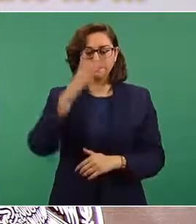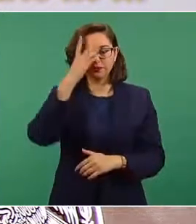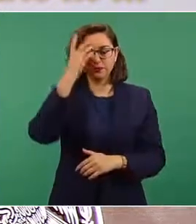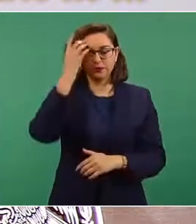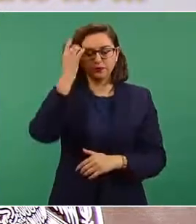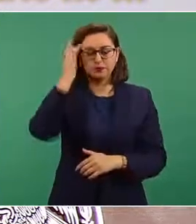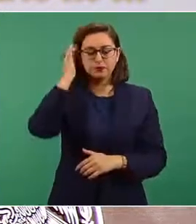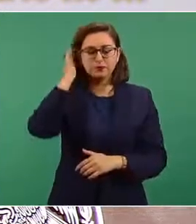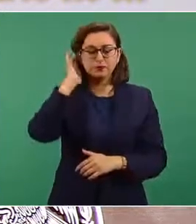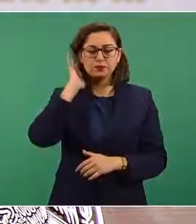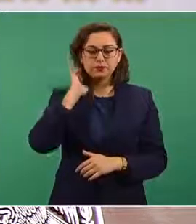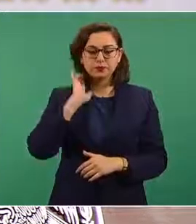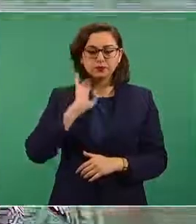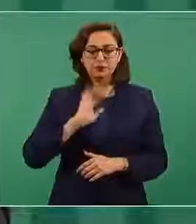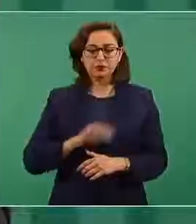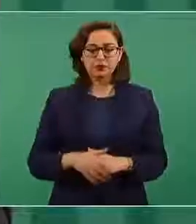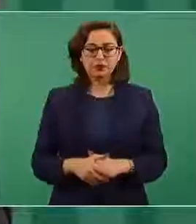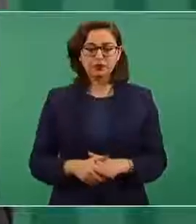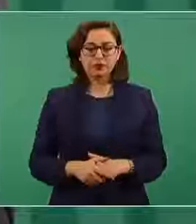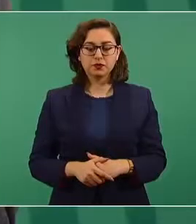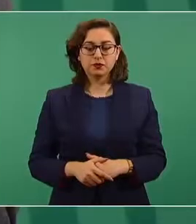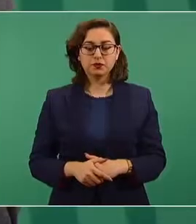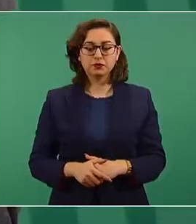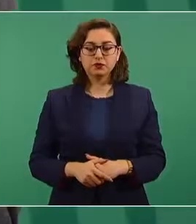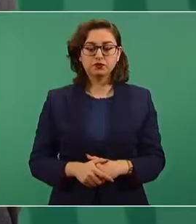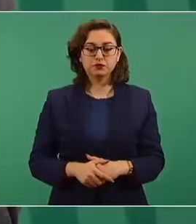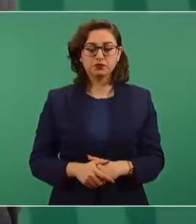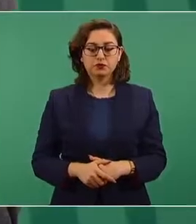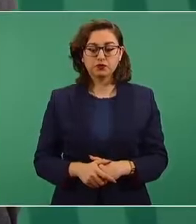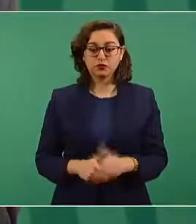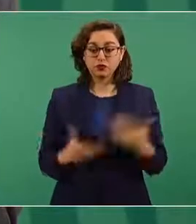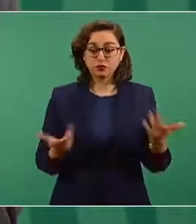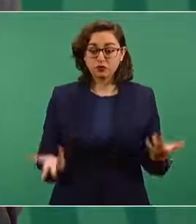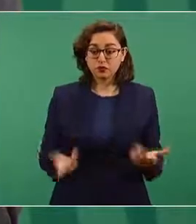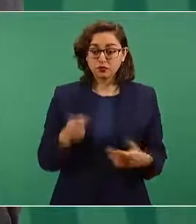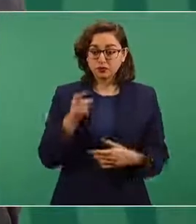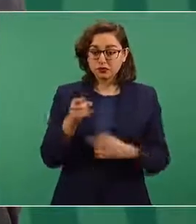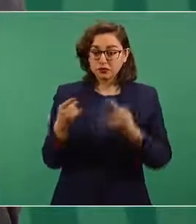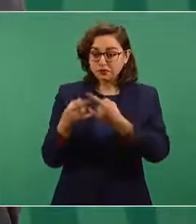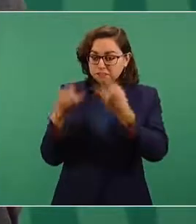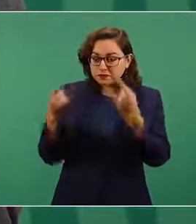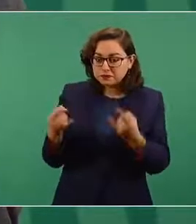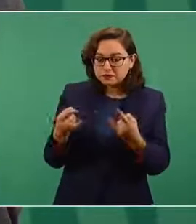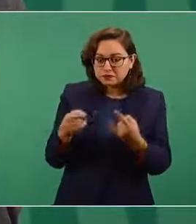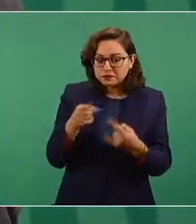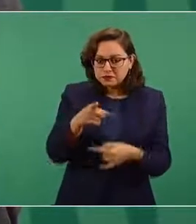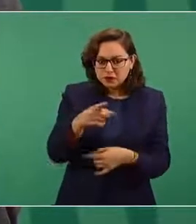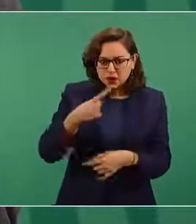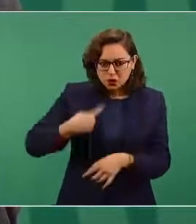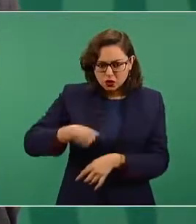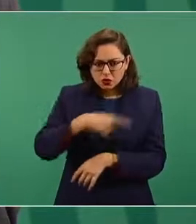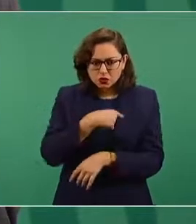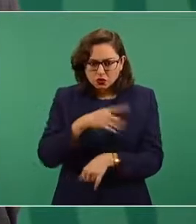O sea, nosotros estos casos no los permitimos, no los toleramos,